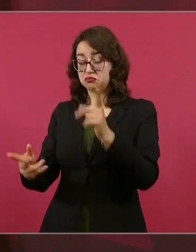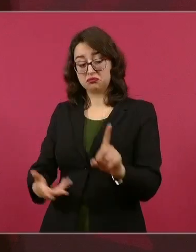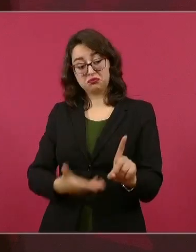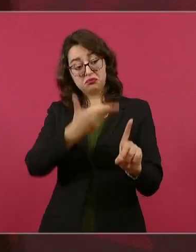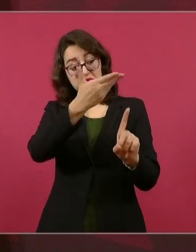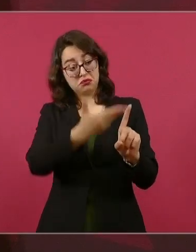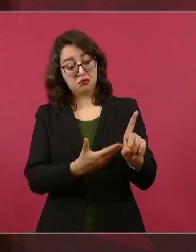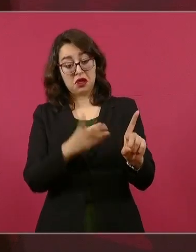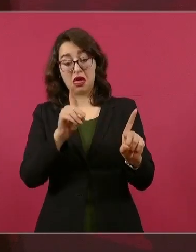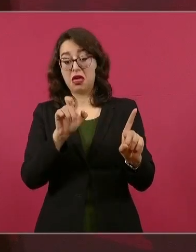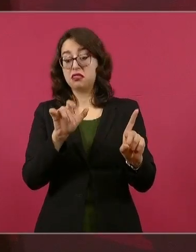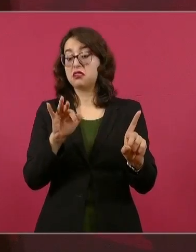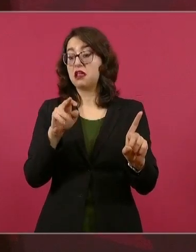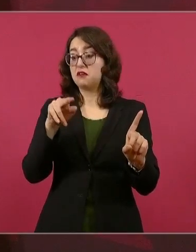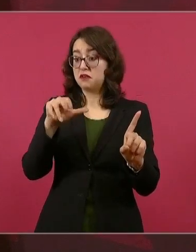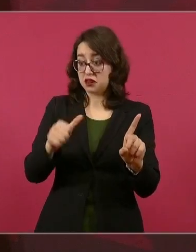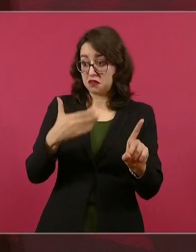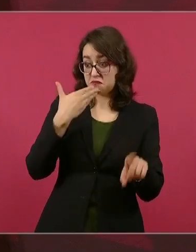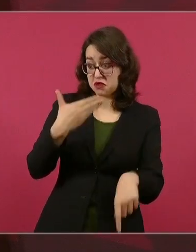íntegra,